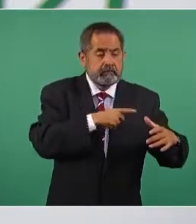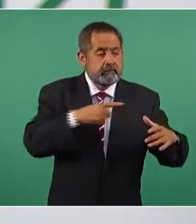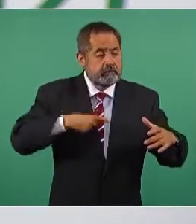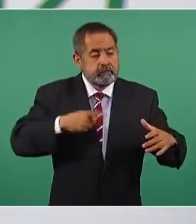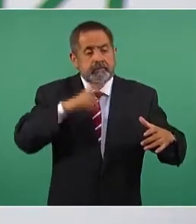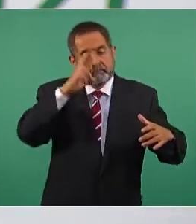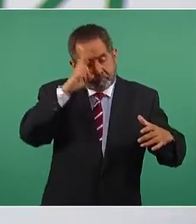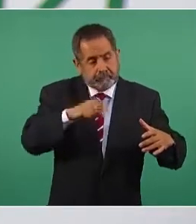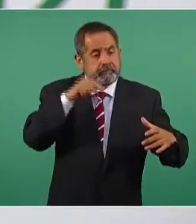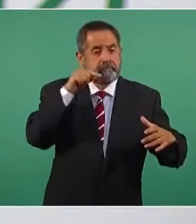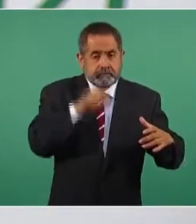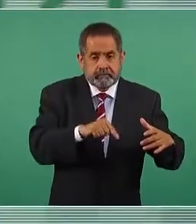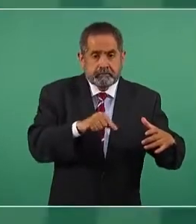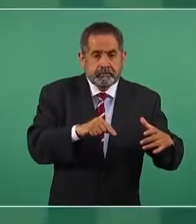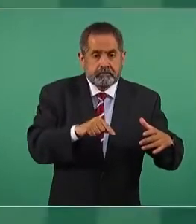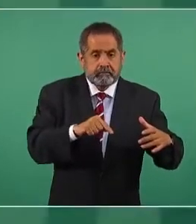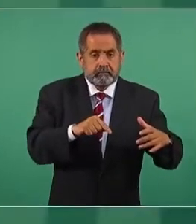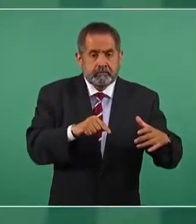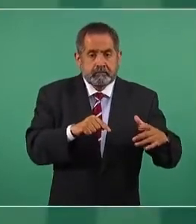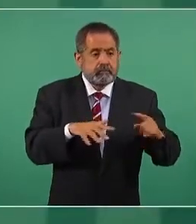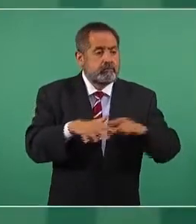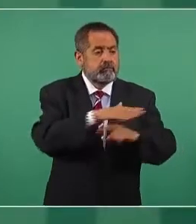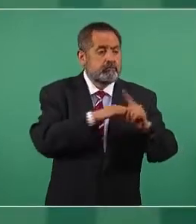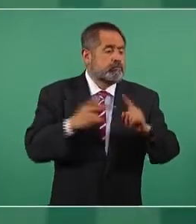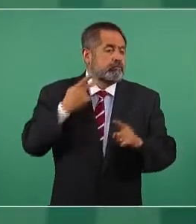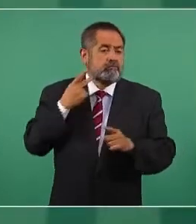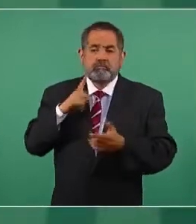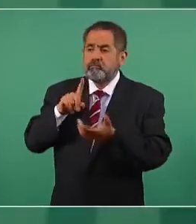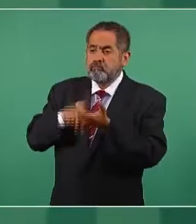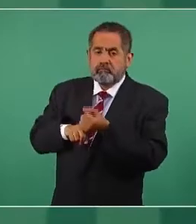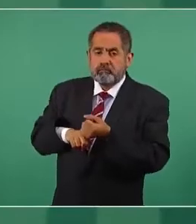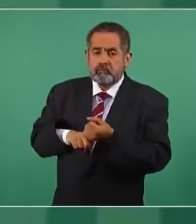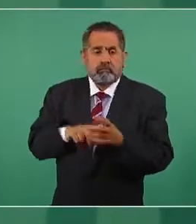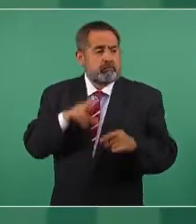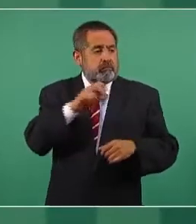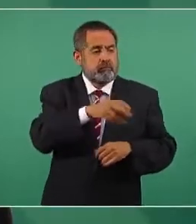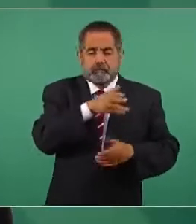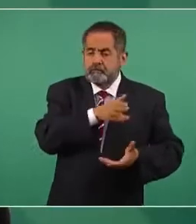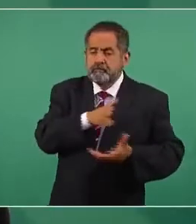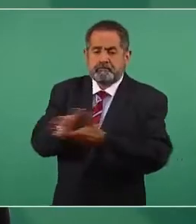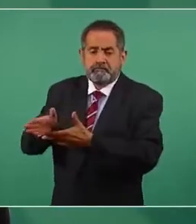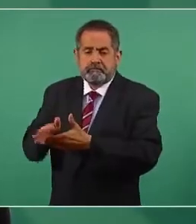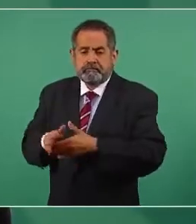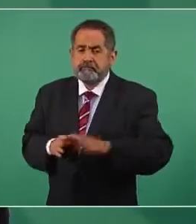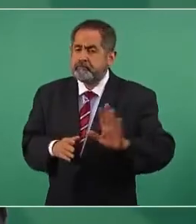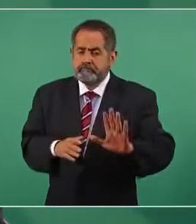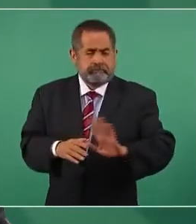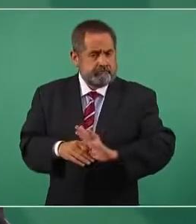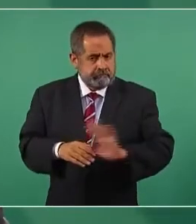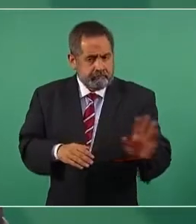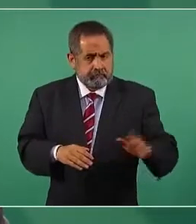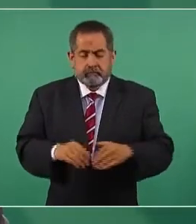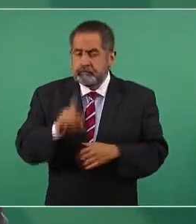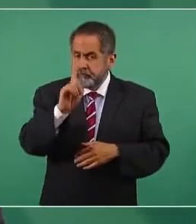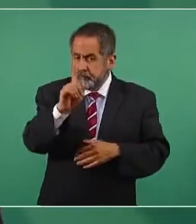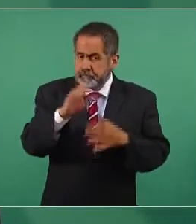que respetar el ámbito político interno. Eso es lo que estamos planteando. Que, por cierto, también